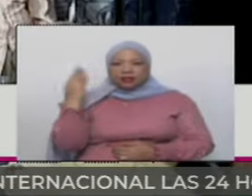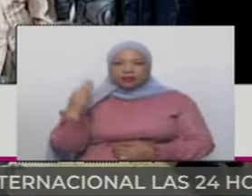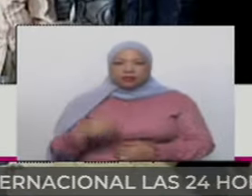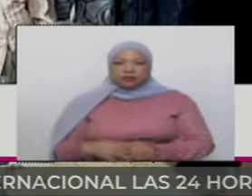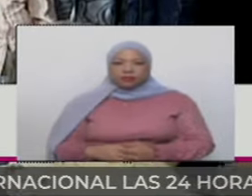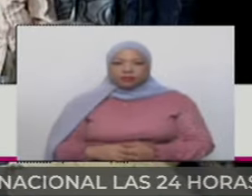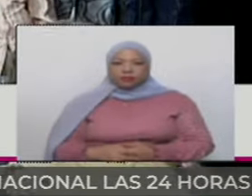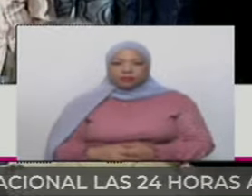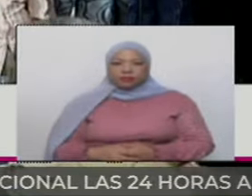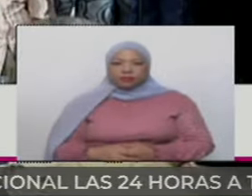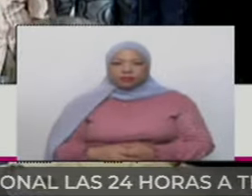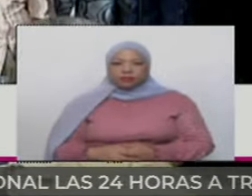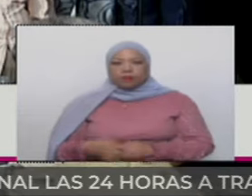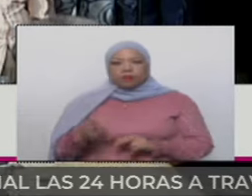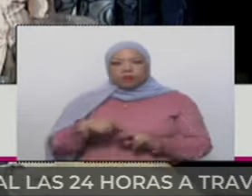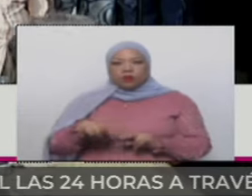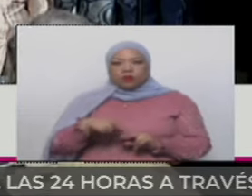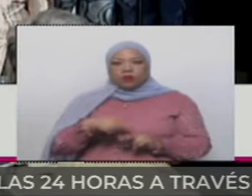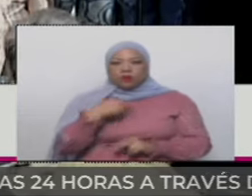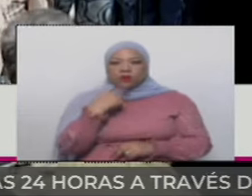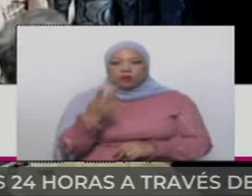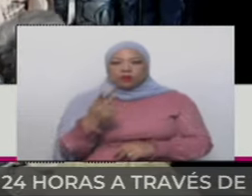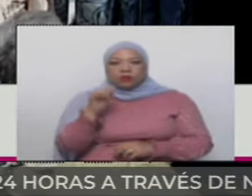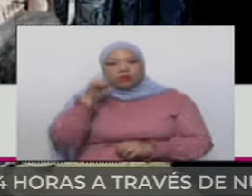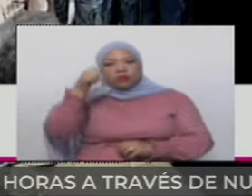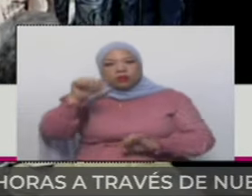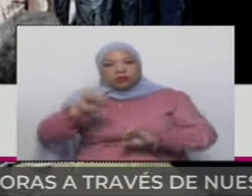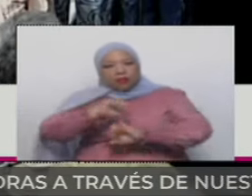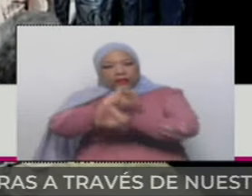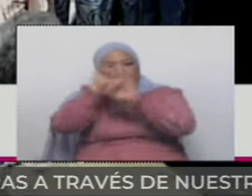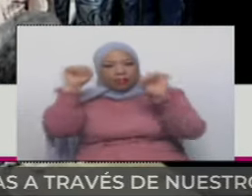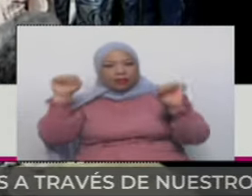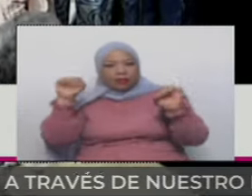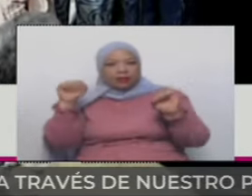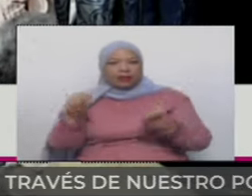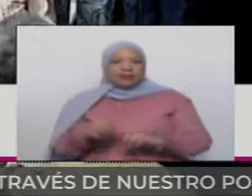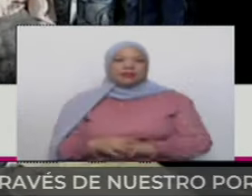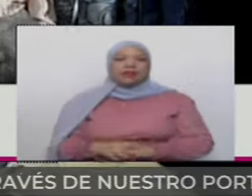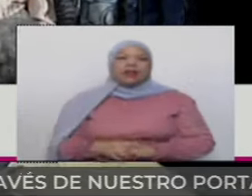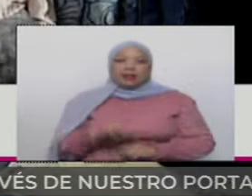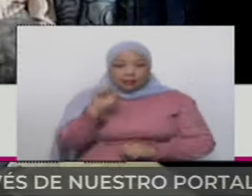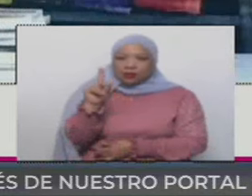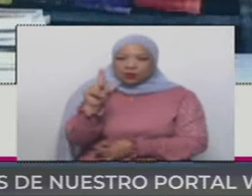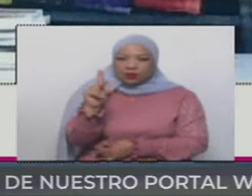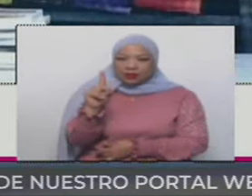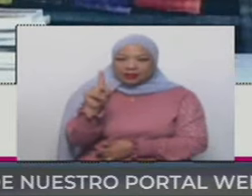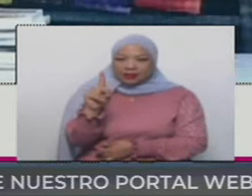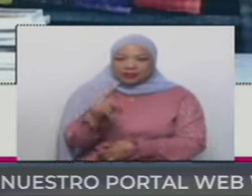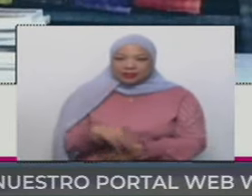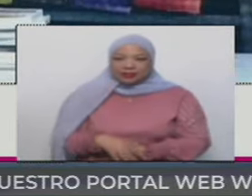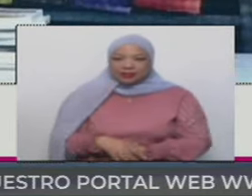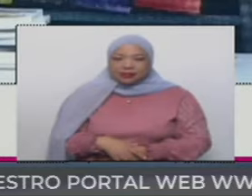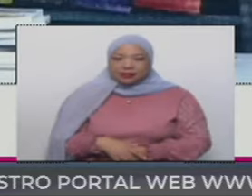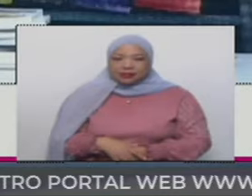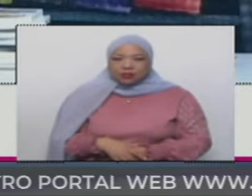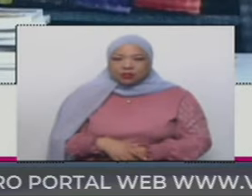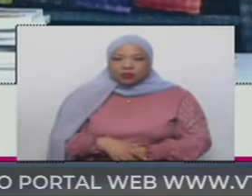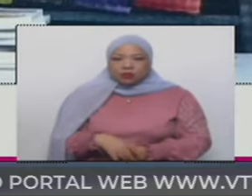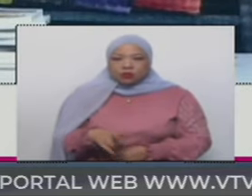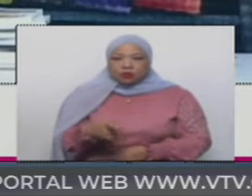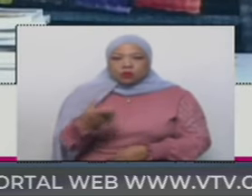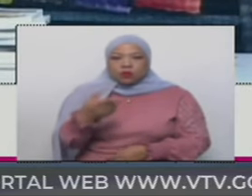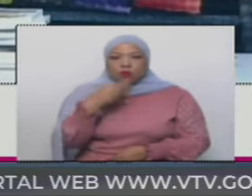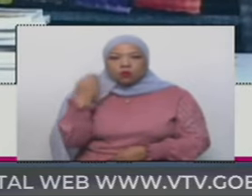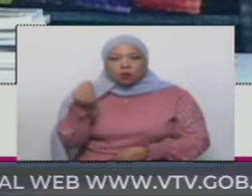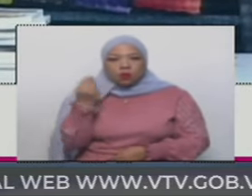Y tenemos varios niños bostezando porque se levantaron tempranito, ¿vale? Ah, mira, Chuchito